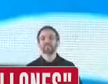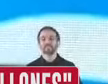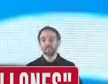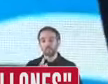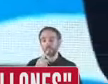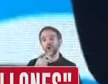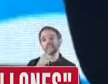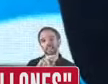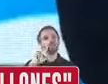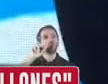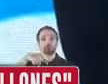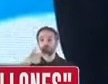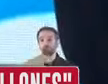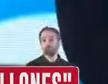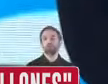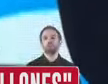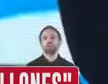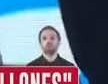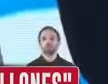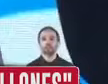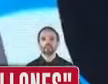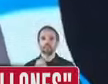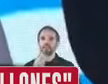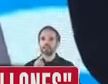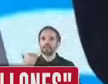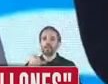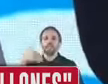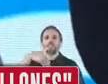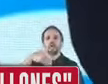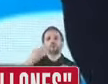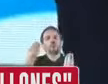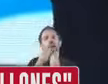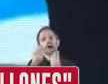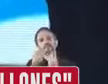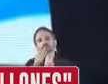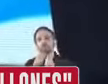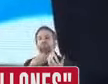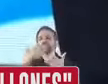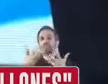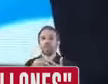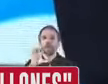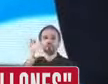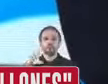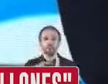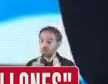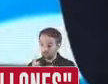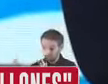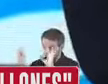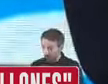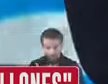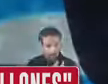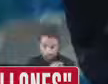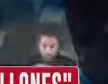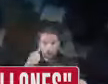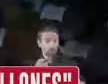que decía no no nosotros una prevista hoy pero están tardando mucho en la provincia de buenos aires no nosotros nos llegan las vacunas y ya al